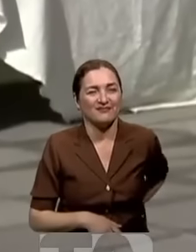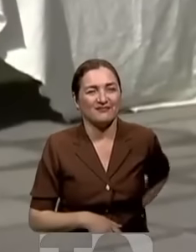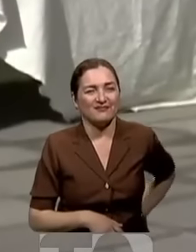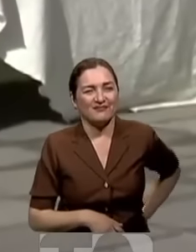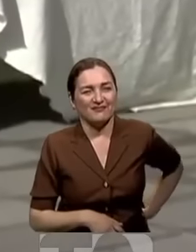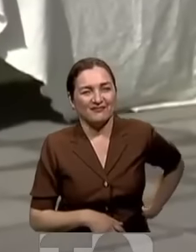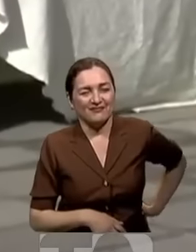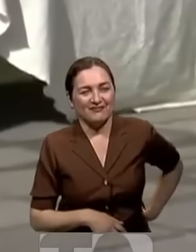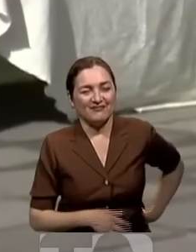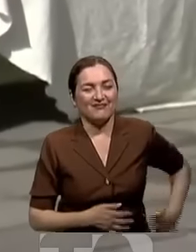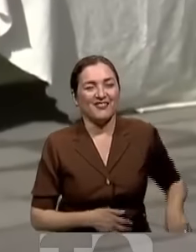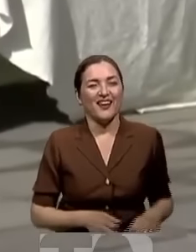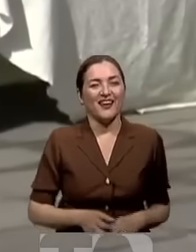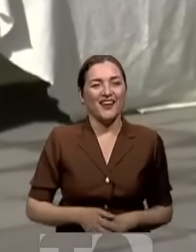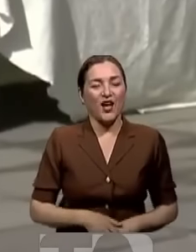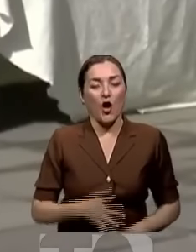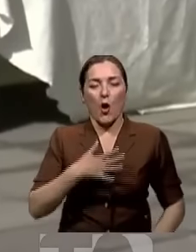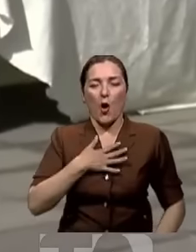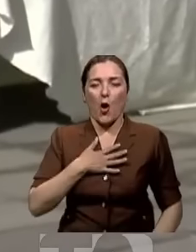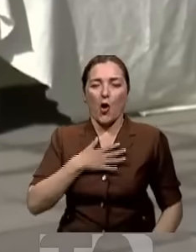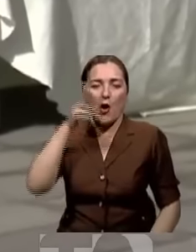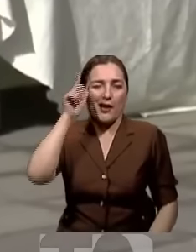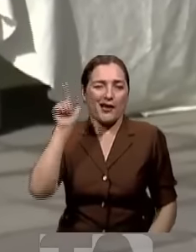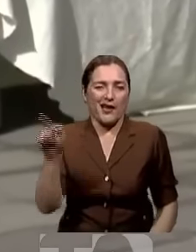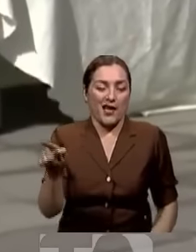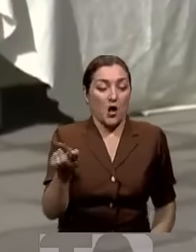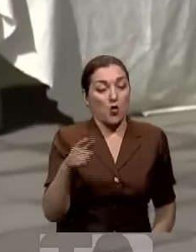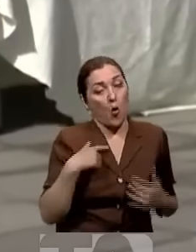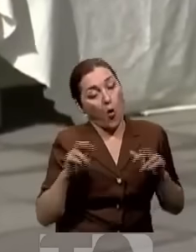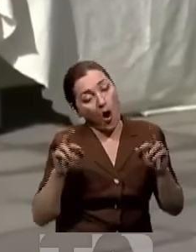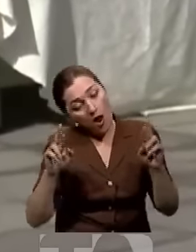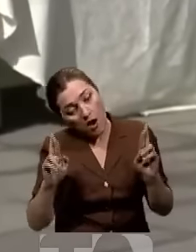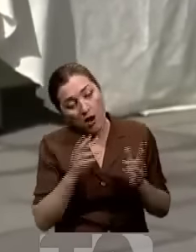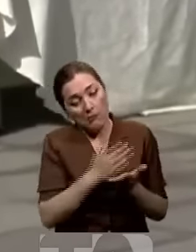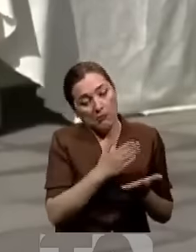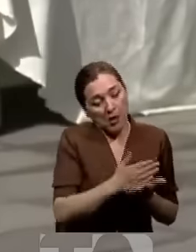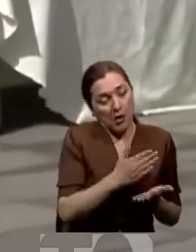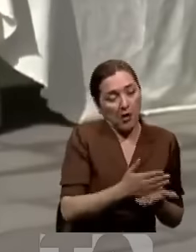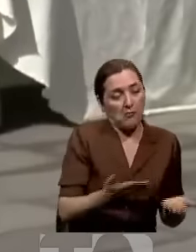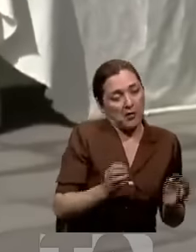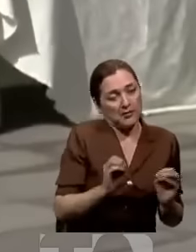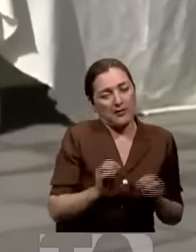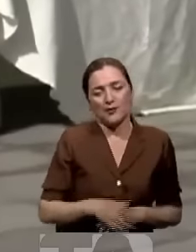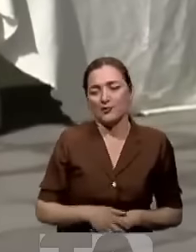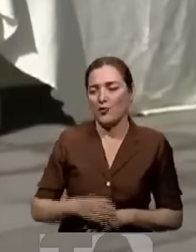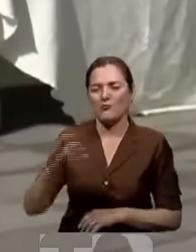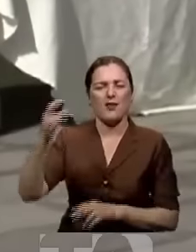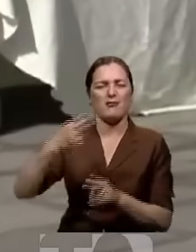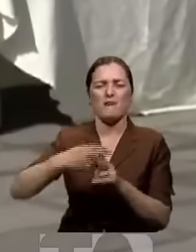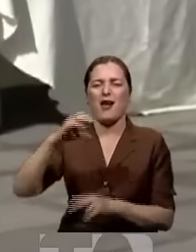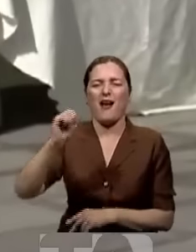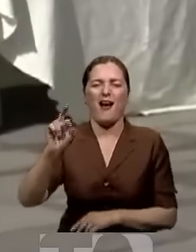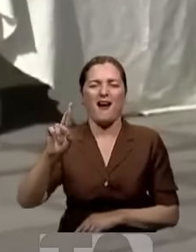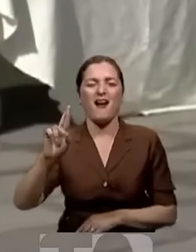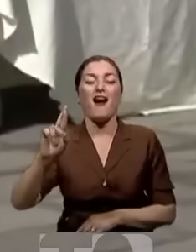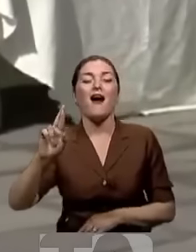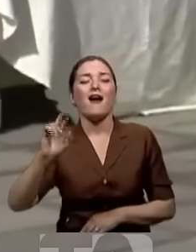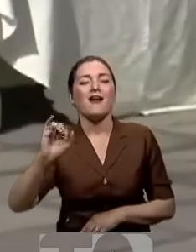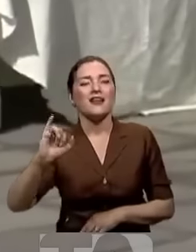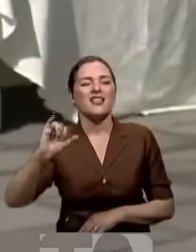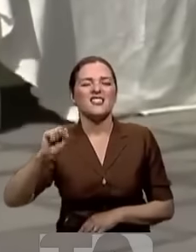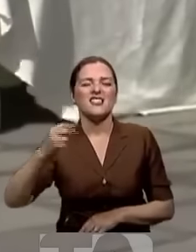carichinas de acá. Ah, claro, por favor, es que mi querido David de carichina, nunca más, mi reina, no podía faltarnos, no podía en faltar, este